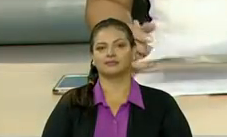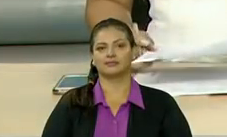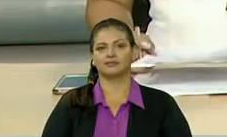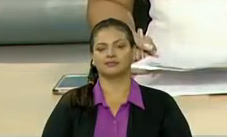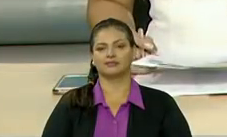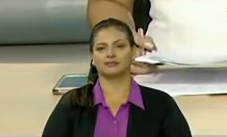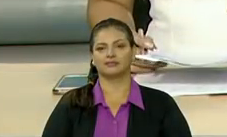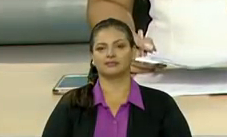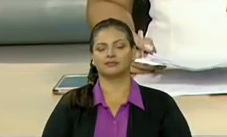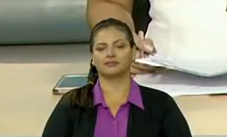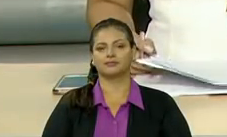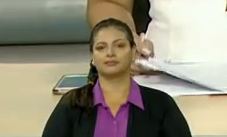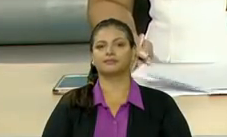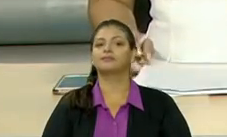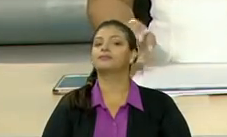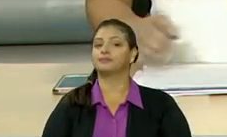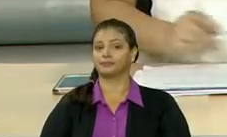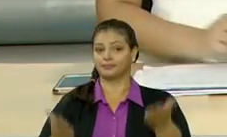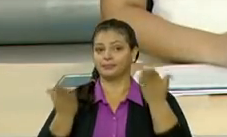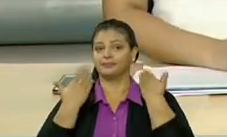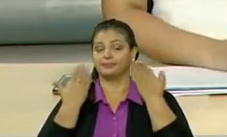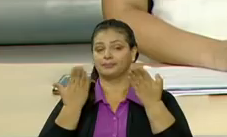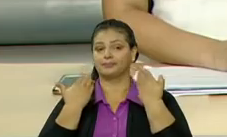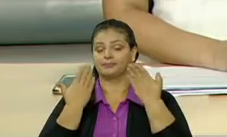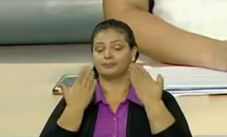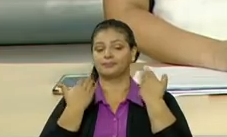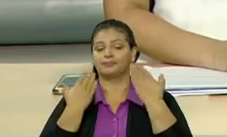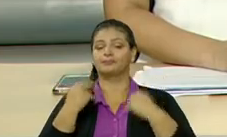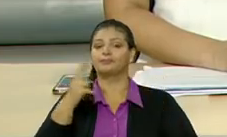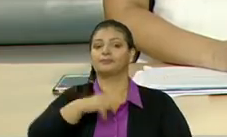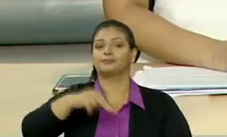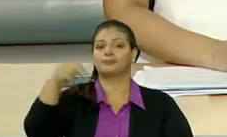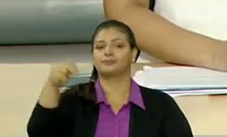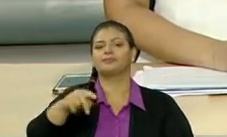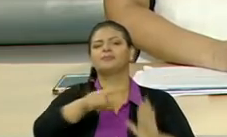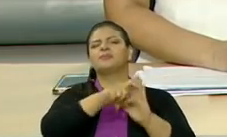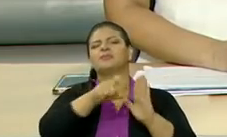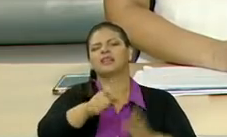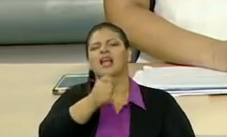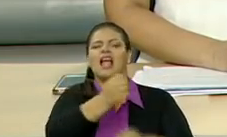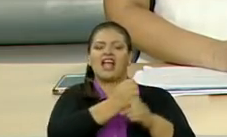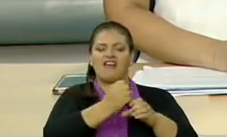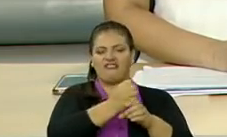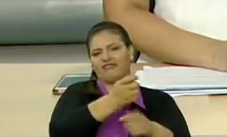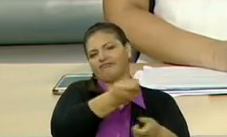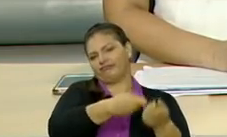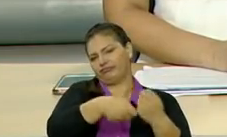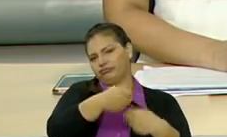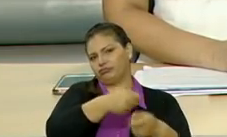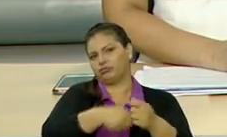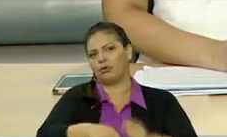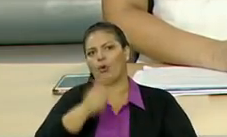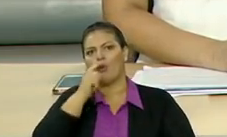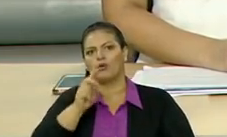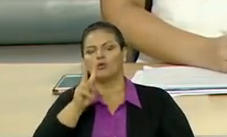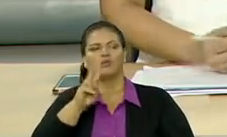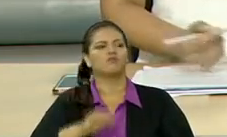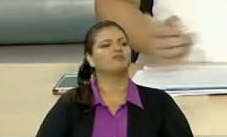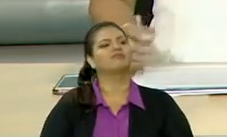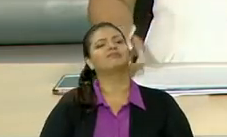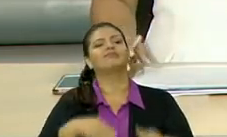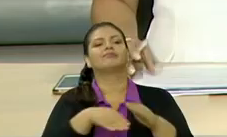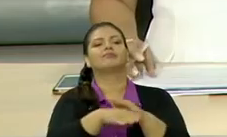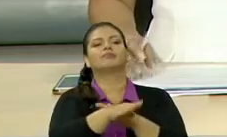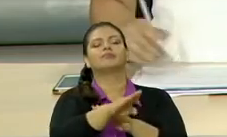Delincuentes asaltaron a los clientes de una cafetería ubicada al norte de Guayaquil. La policía está tras la pista de los sospechosos.